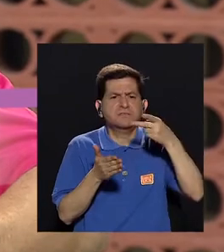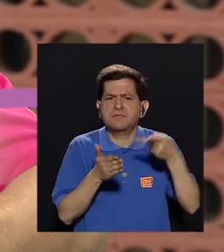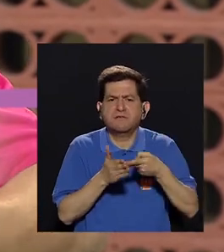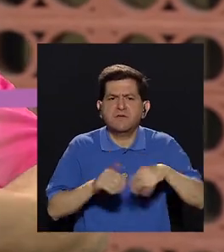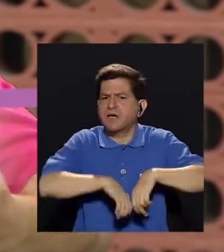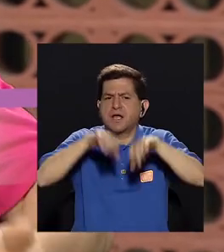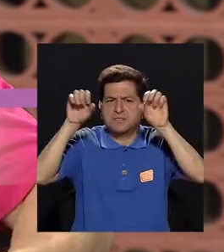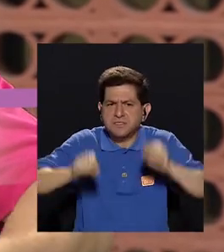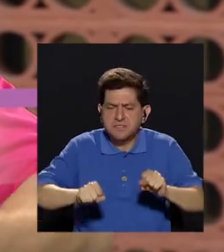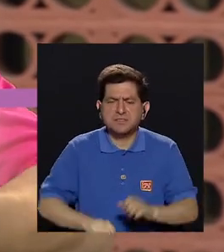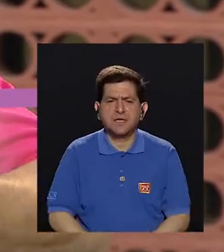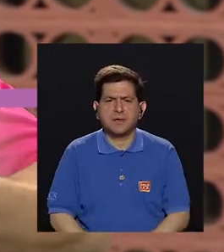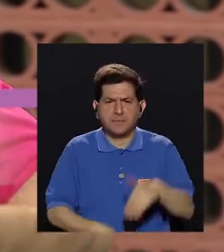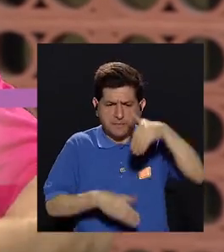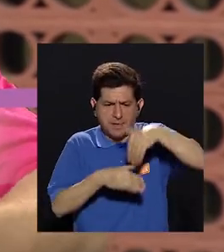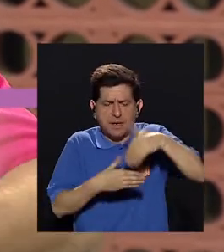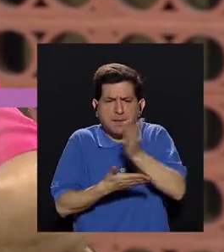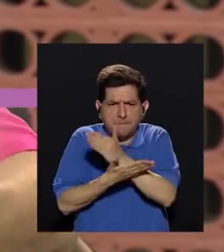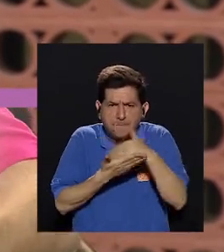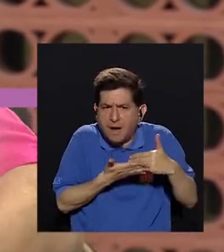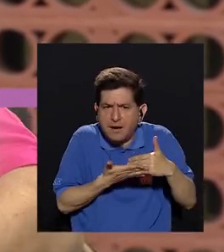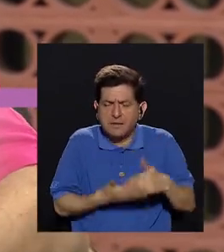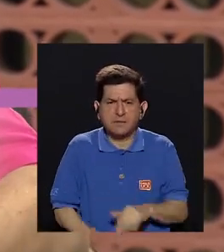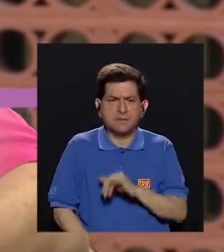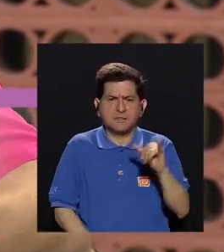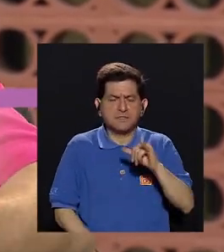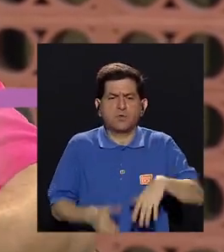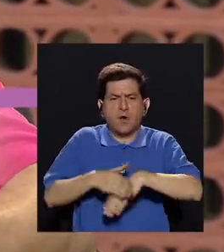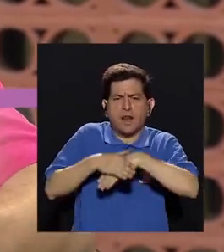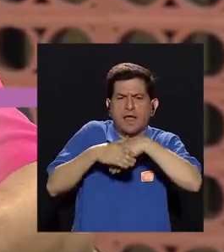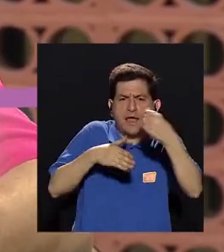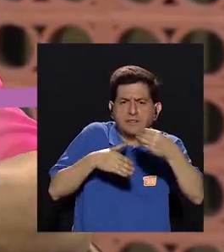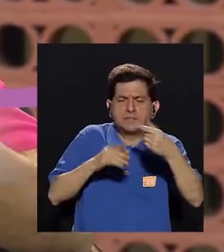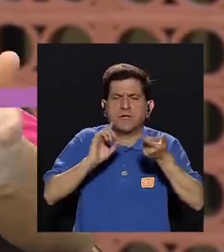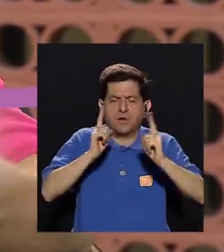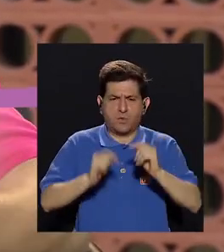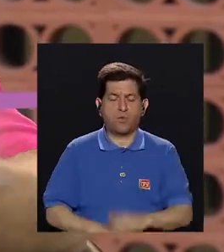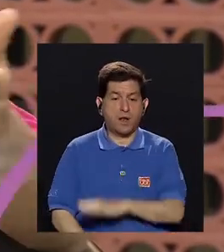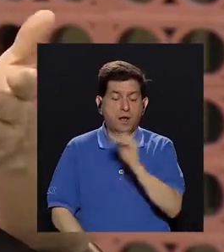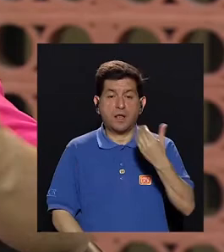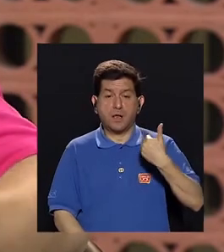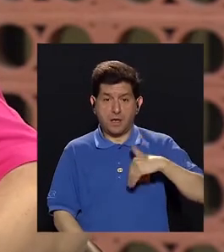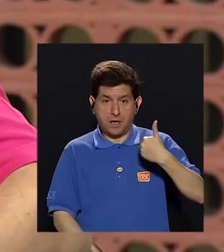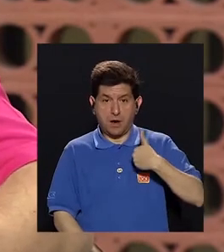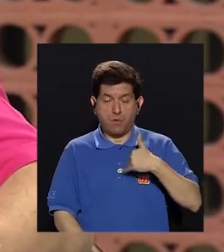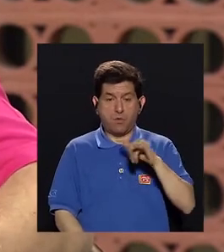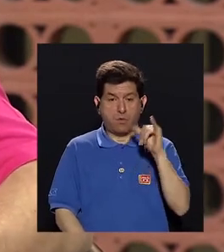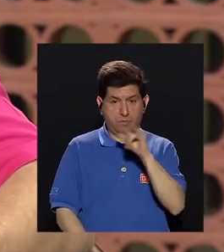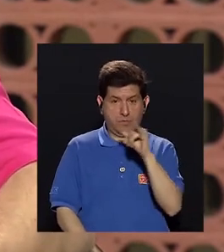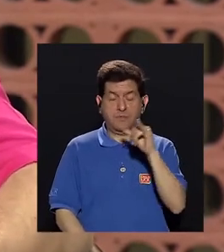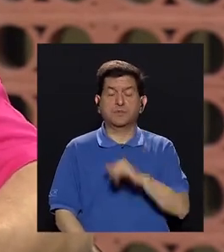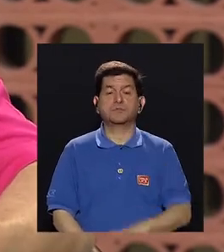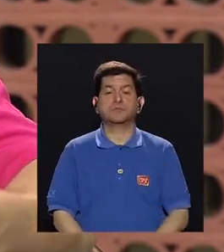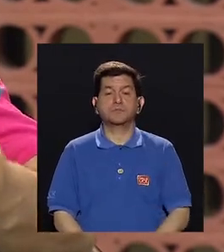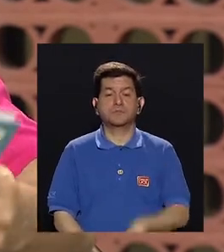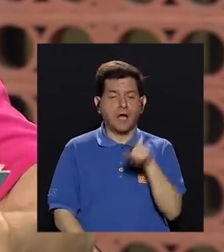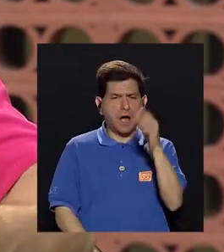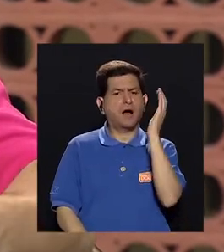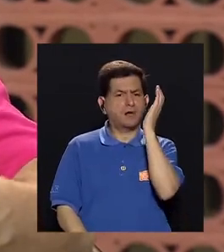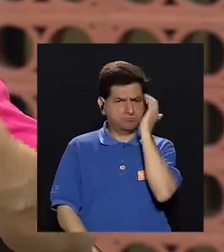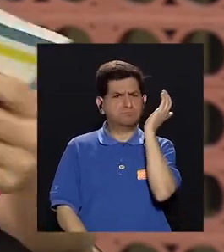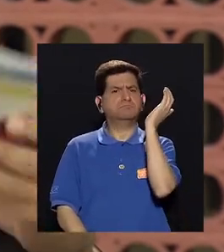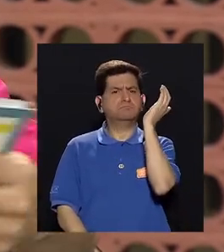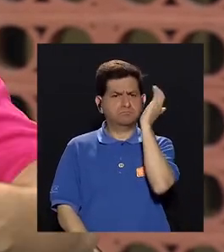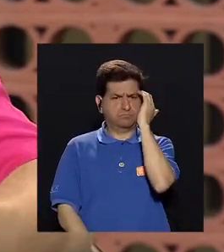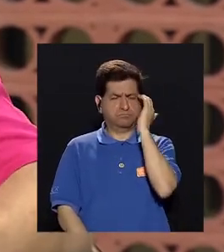consiste, cuáles son sus órganos internos, cuáles son sus órganos externos y, por qué no, a los hombres que nos están viendo también, que